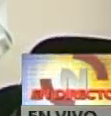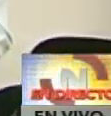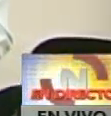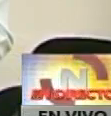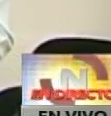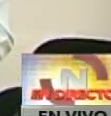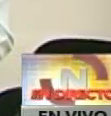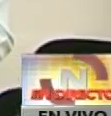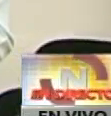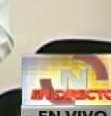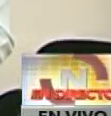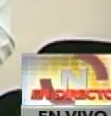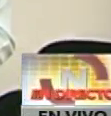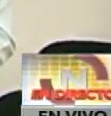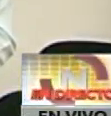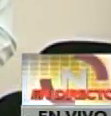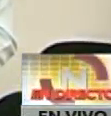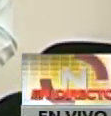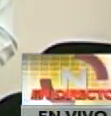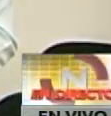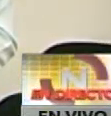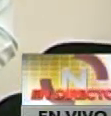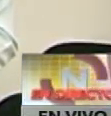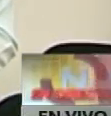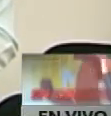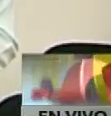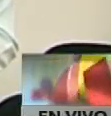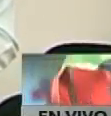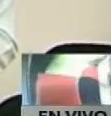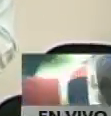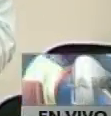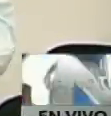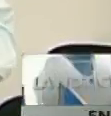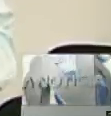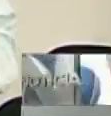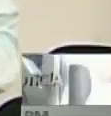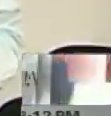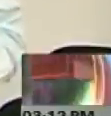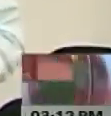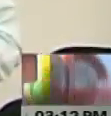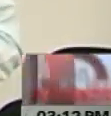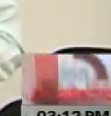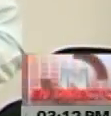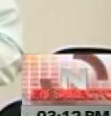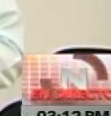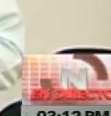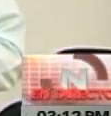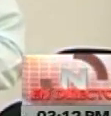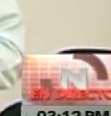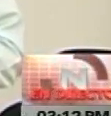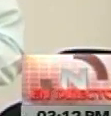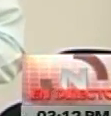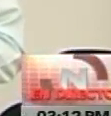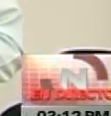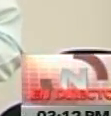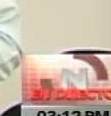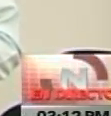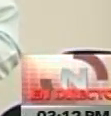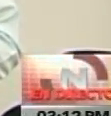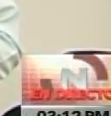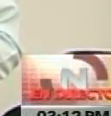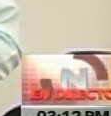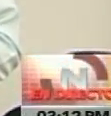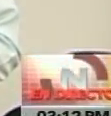República, Nicolás Maduro, con importante información, entre ellas esta comunicación que ha sostenido con el presidente de Nicaragua,